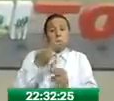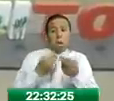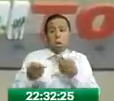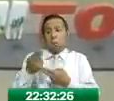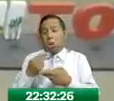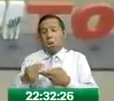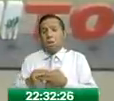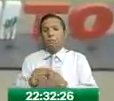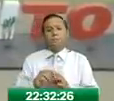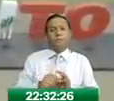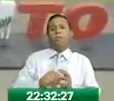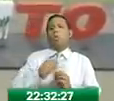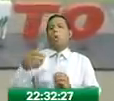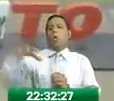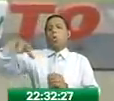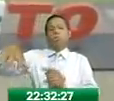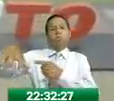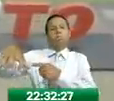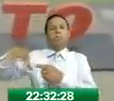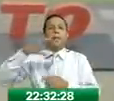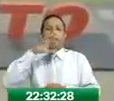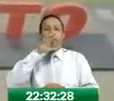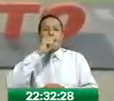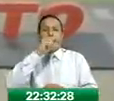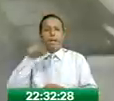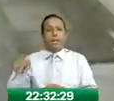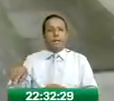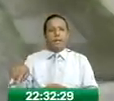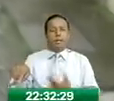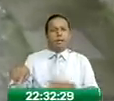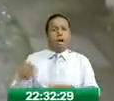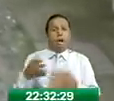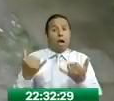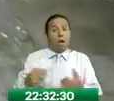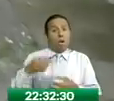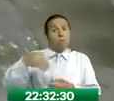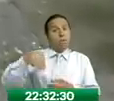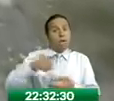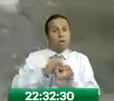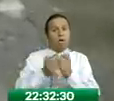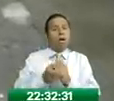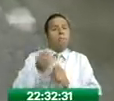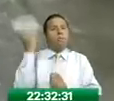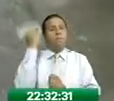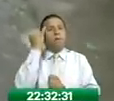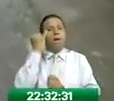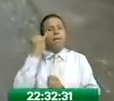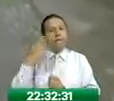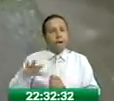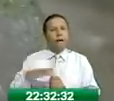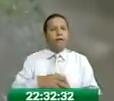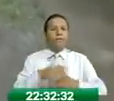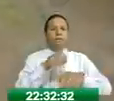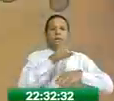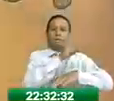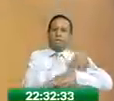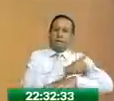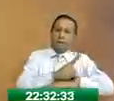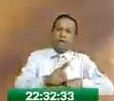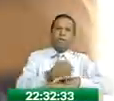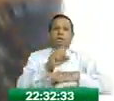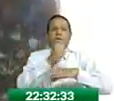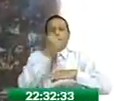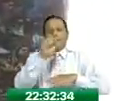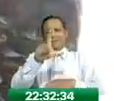es el tercer cantón que este miércoles pasó a verde en la provincia de Guayas, después de Daule y Salitre. El